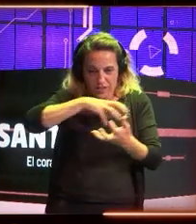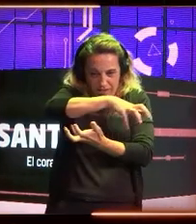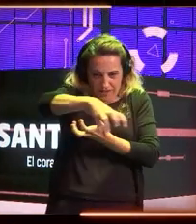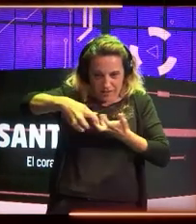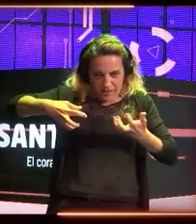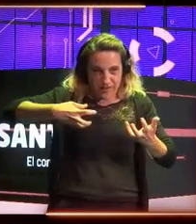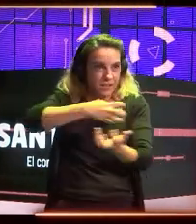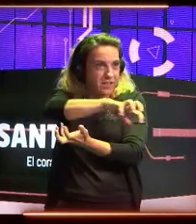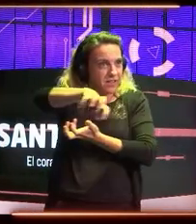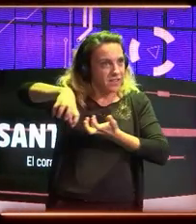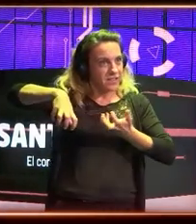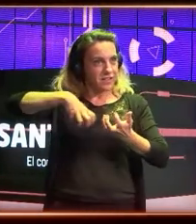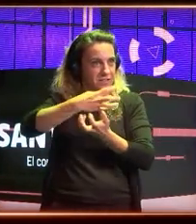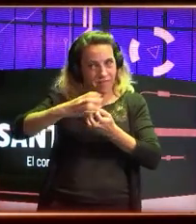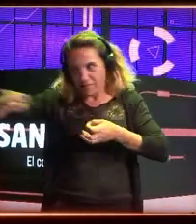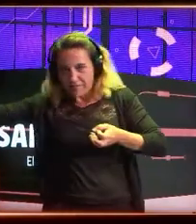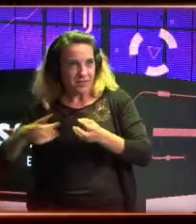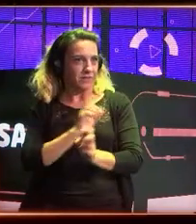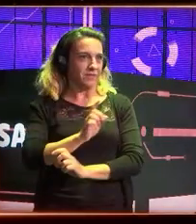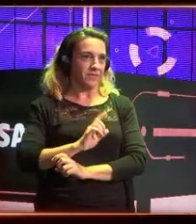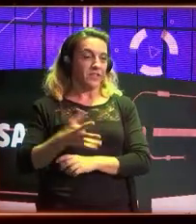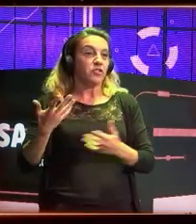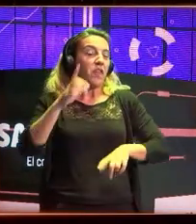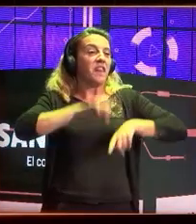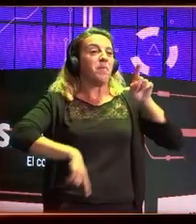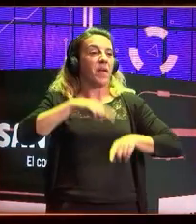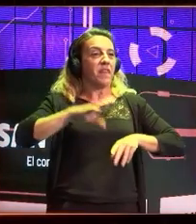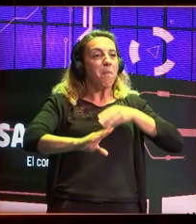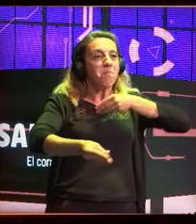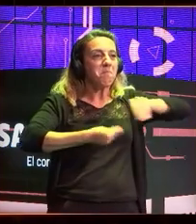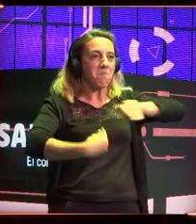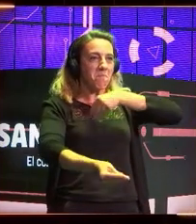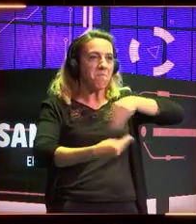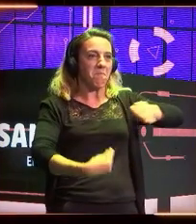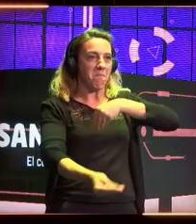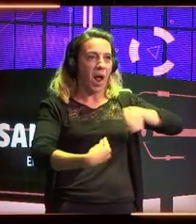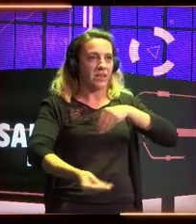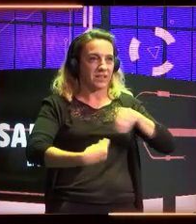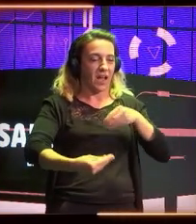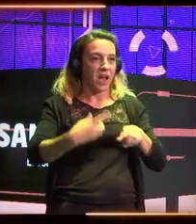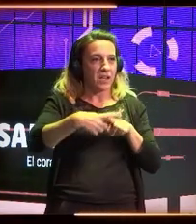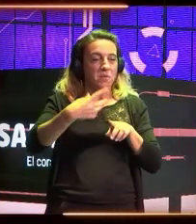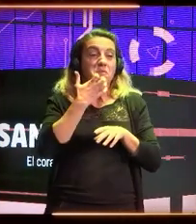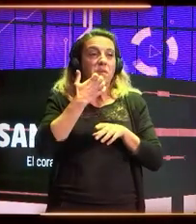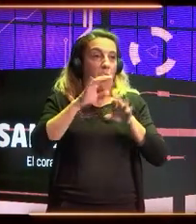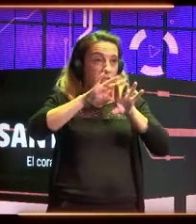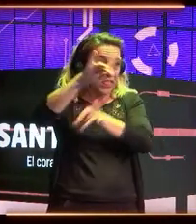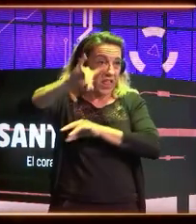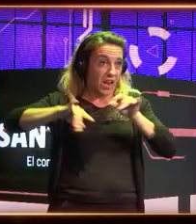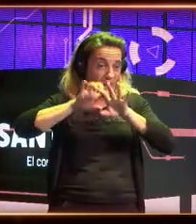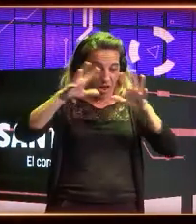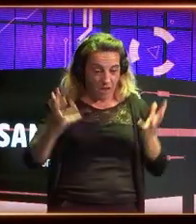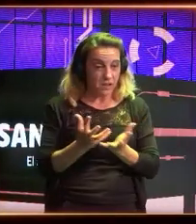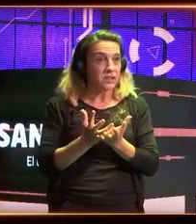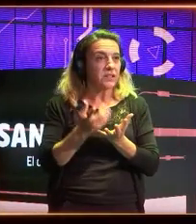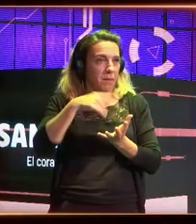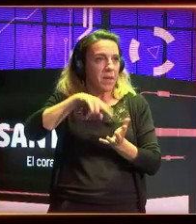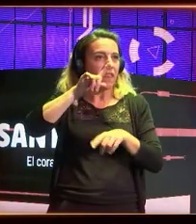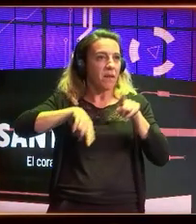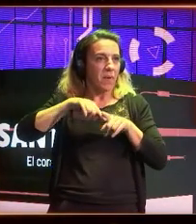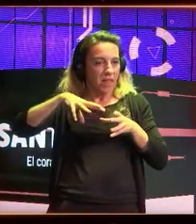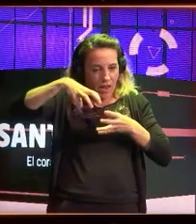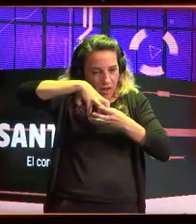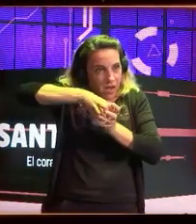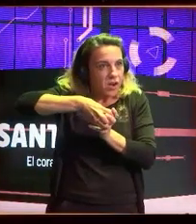superficie y esto depende de la masa que tenga Este cuerpo por ejemplo la tierra y como esta masa esté